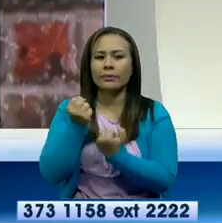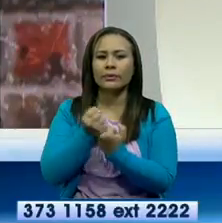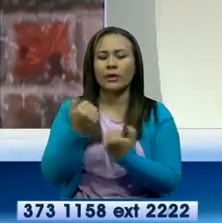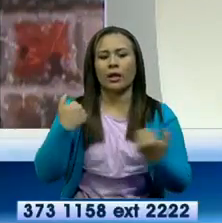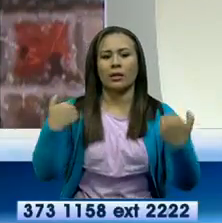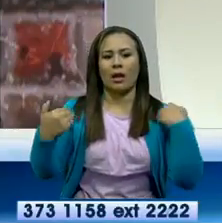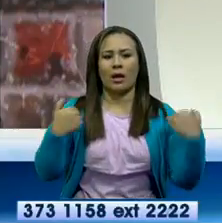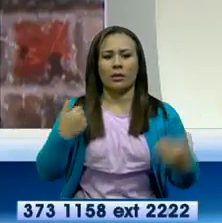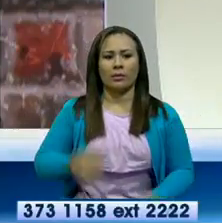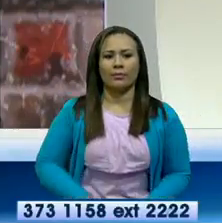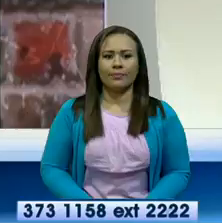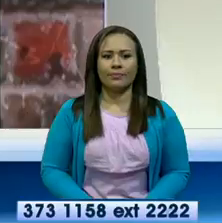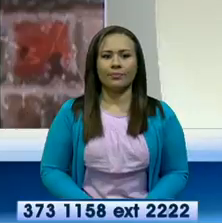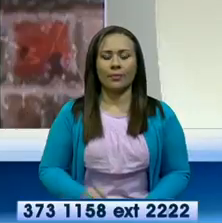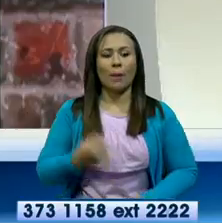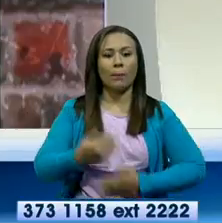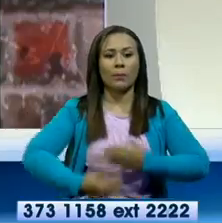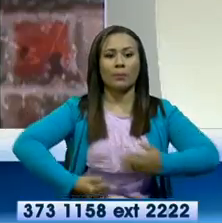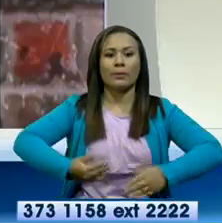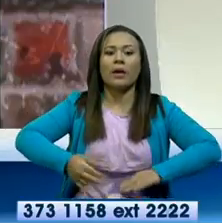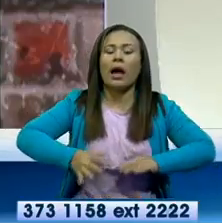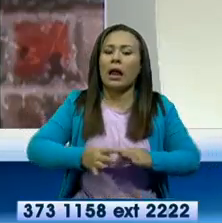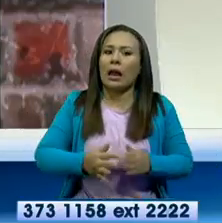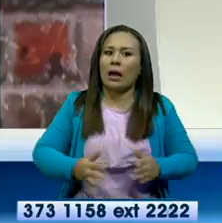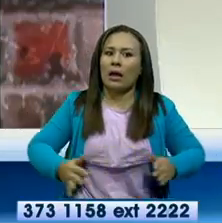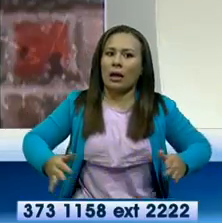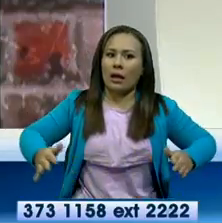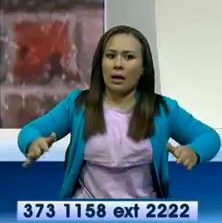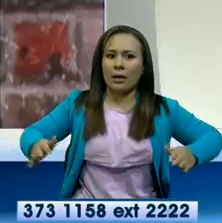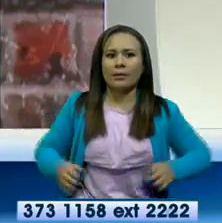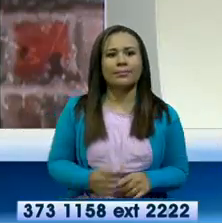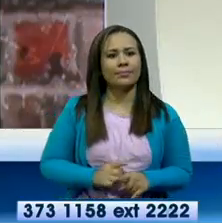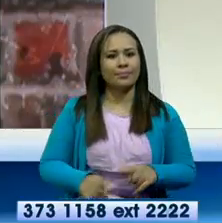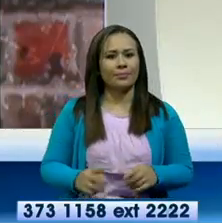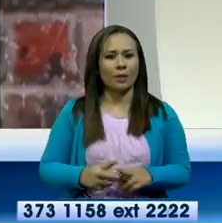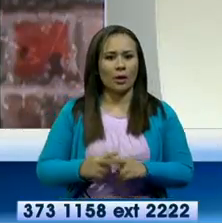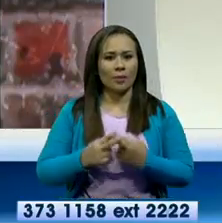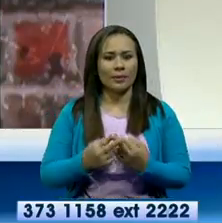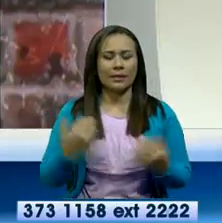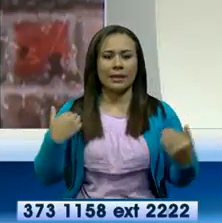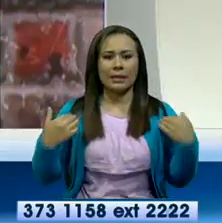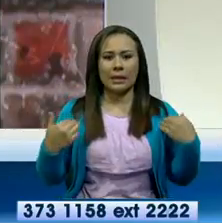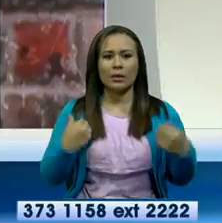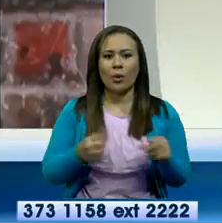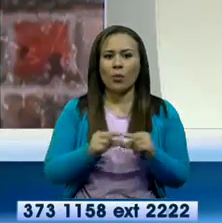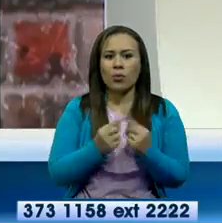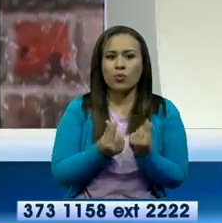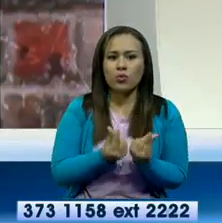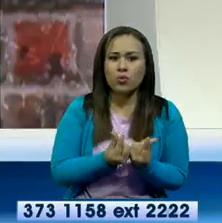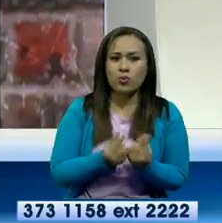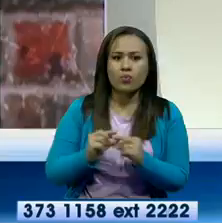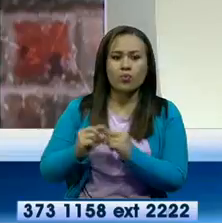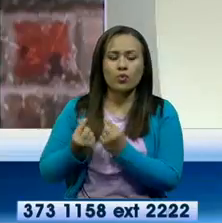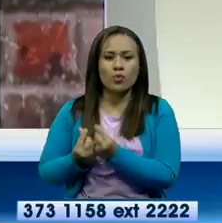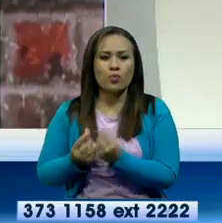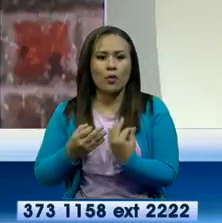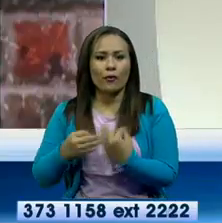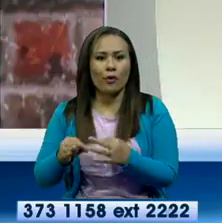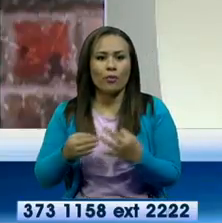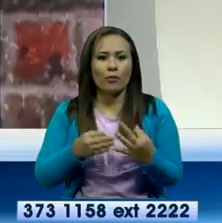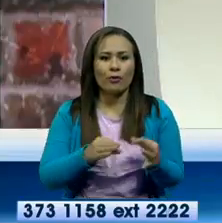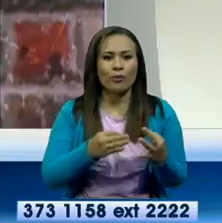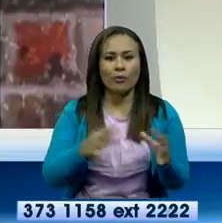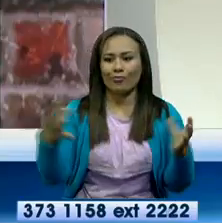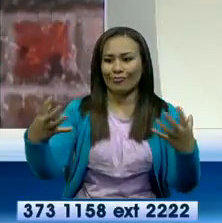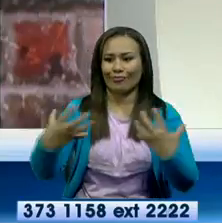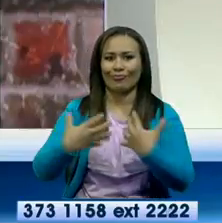el teatro no tiene un proceso que es largo es decir de la concepción desde formar un grupo y desde la formación de un actor